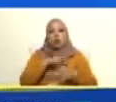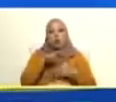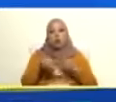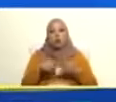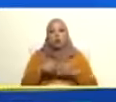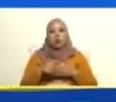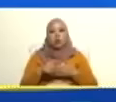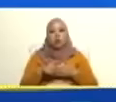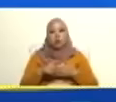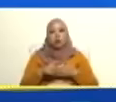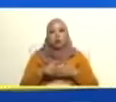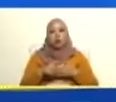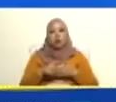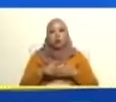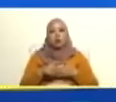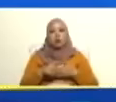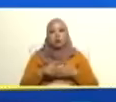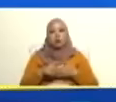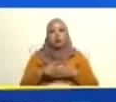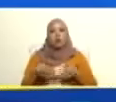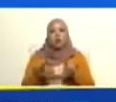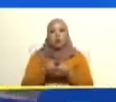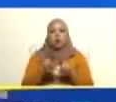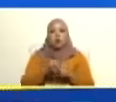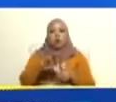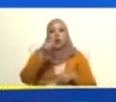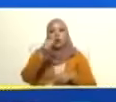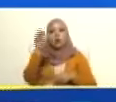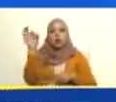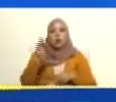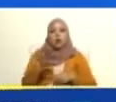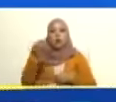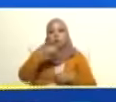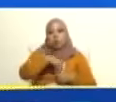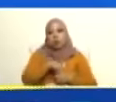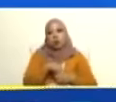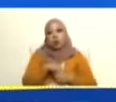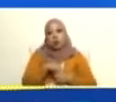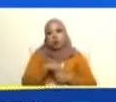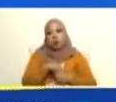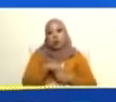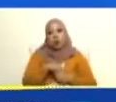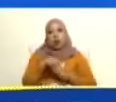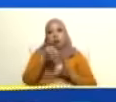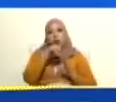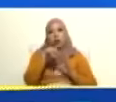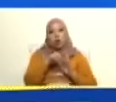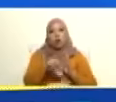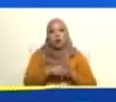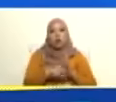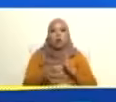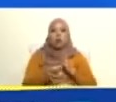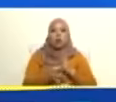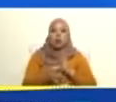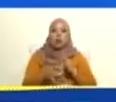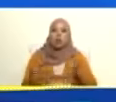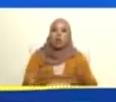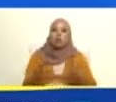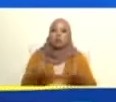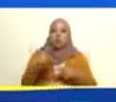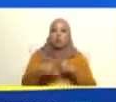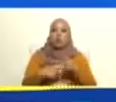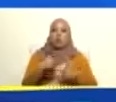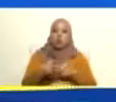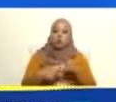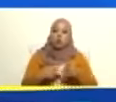nacionales. En cerámicas igualmente un 10% e incorporación en normas técnicas para dar impulso al sector de la